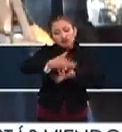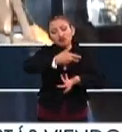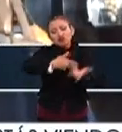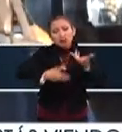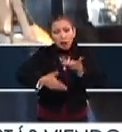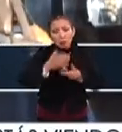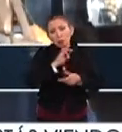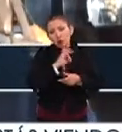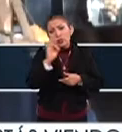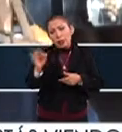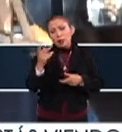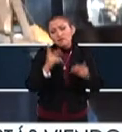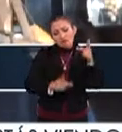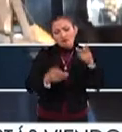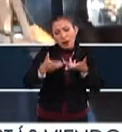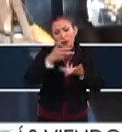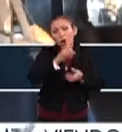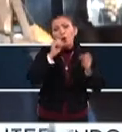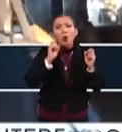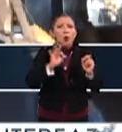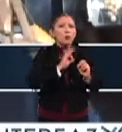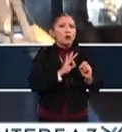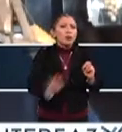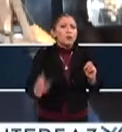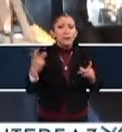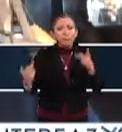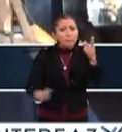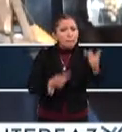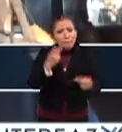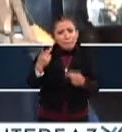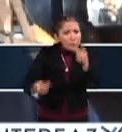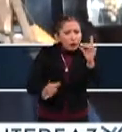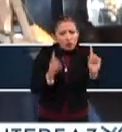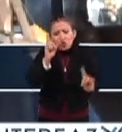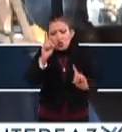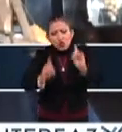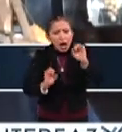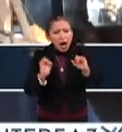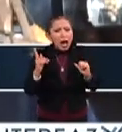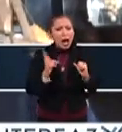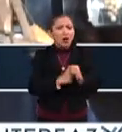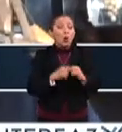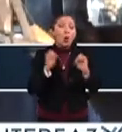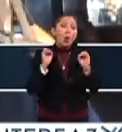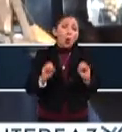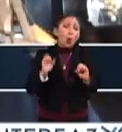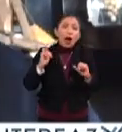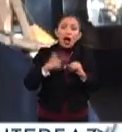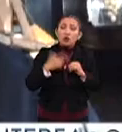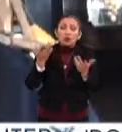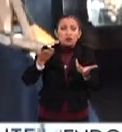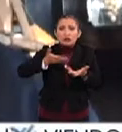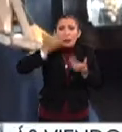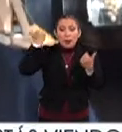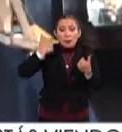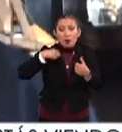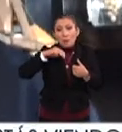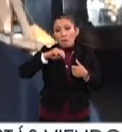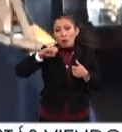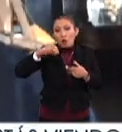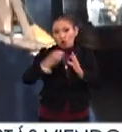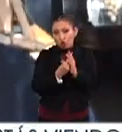donde podemos discutir o podemos preguntar las cosas que no entendamos o cosas que no cubrimos en el